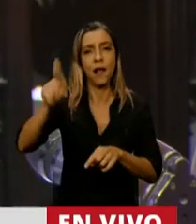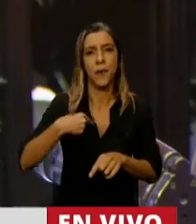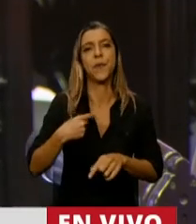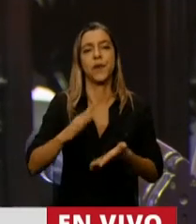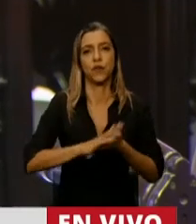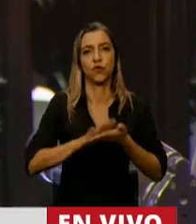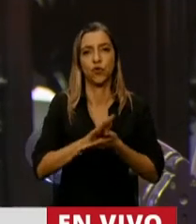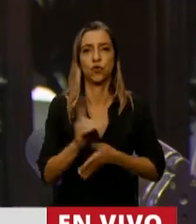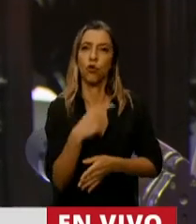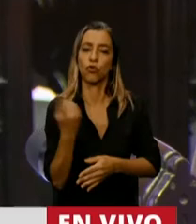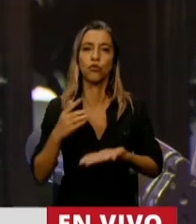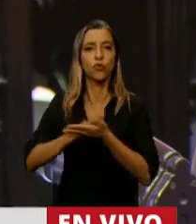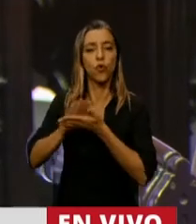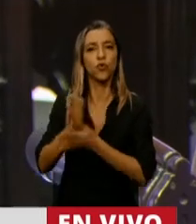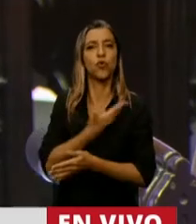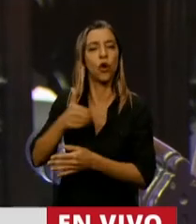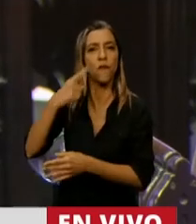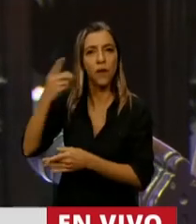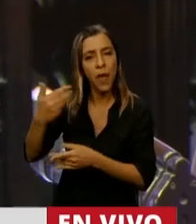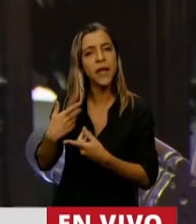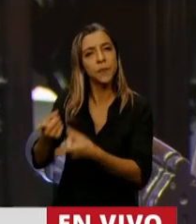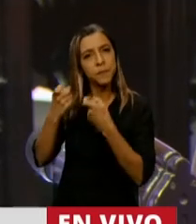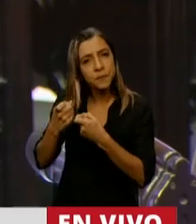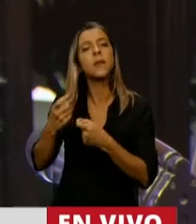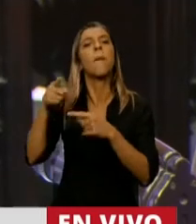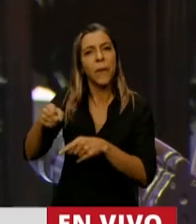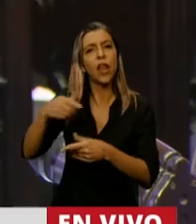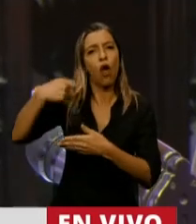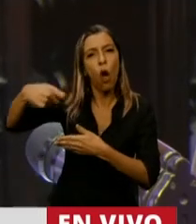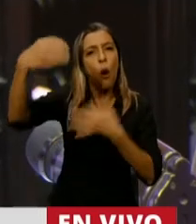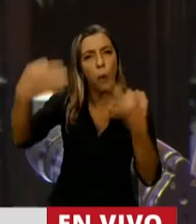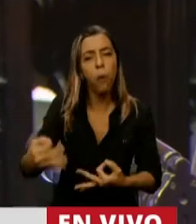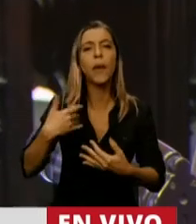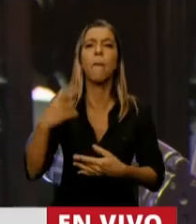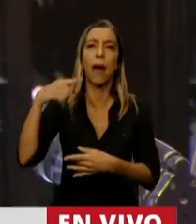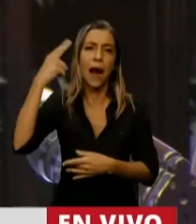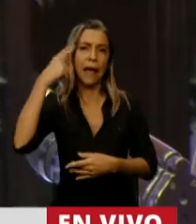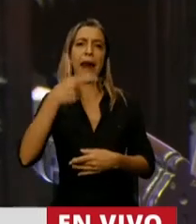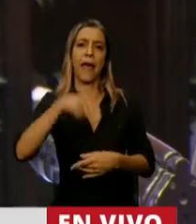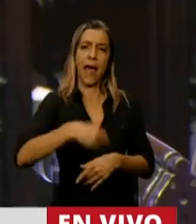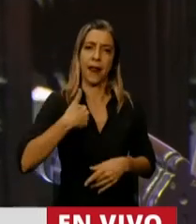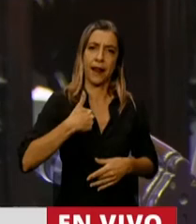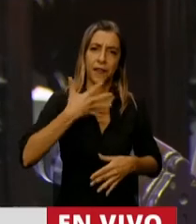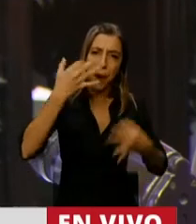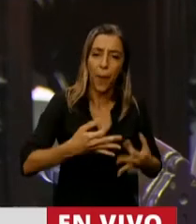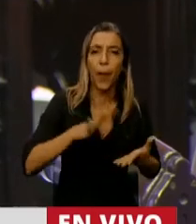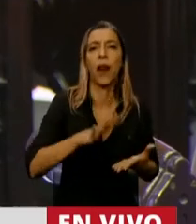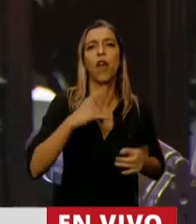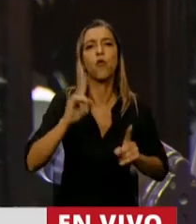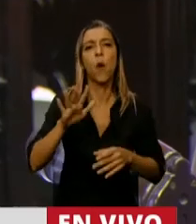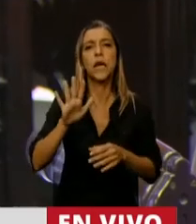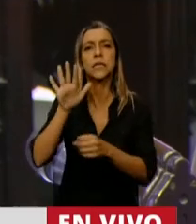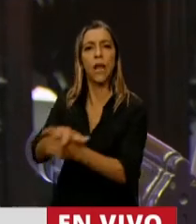el fondo, que habiliten esas partidas, que seamos creíbles. La salida no son parches, no son